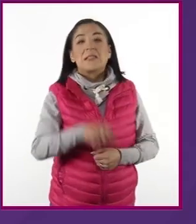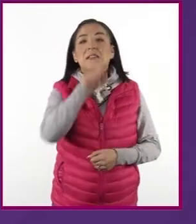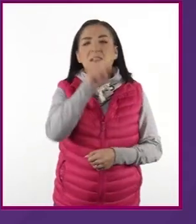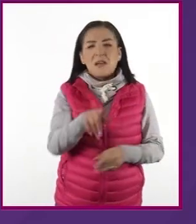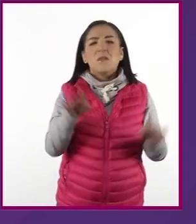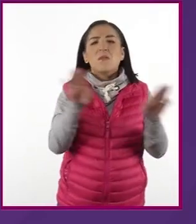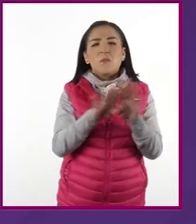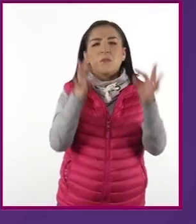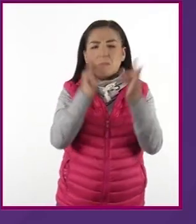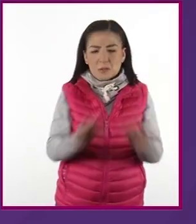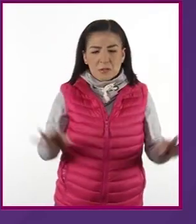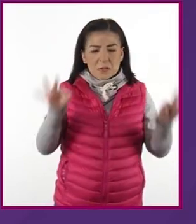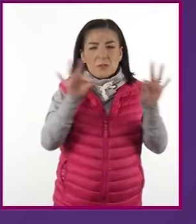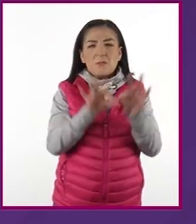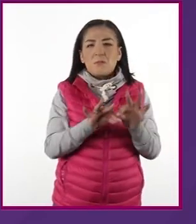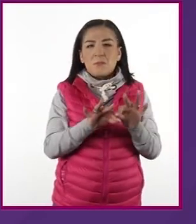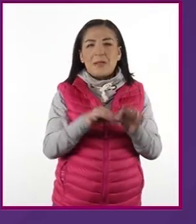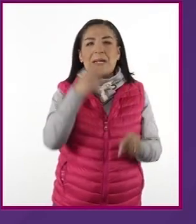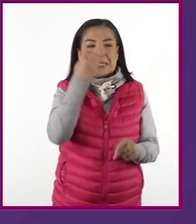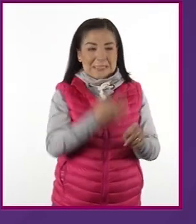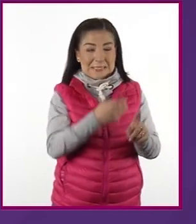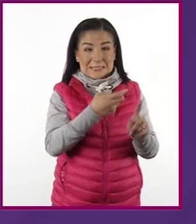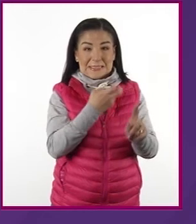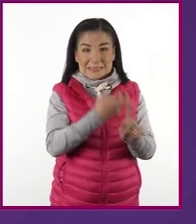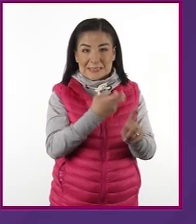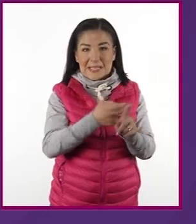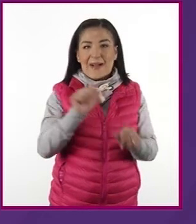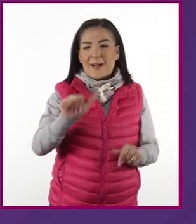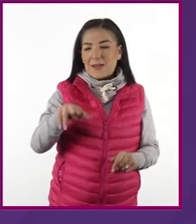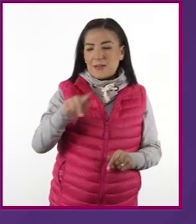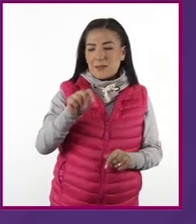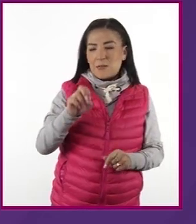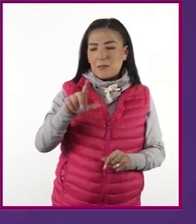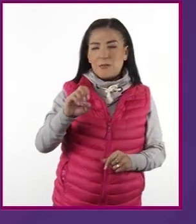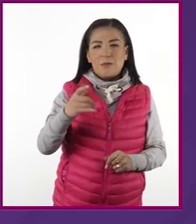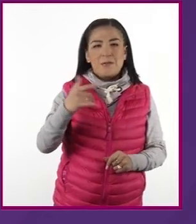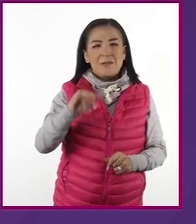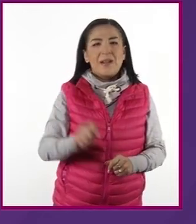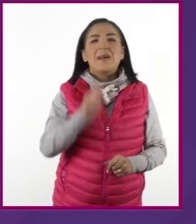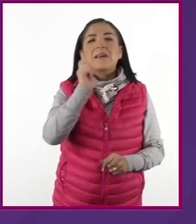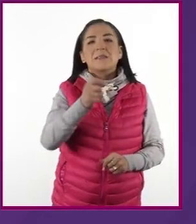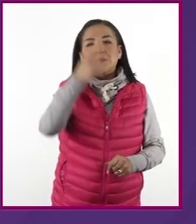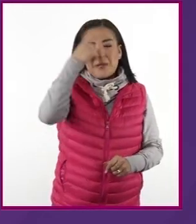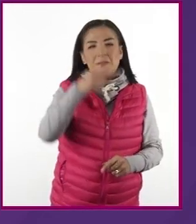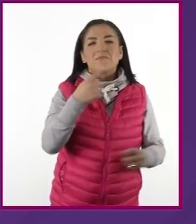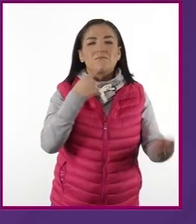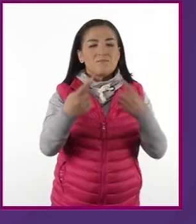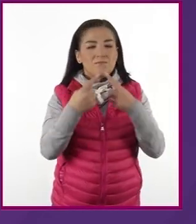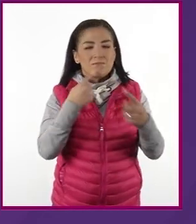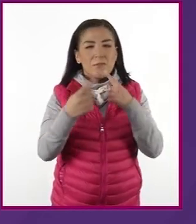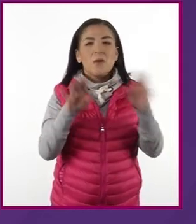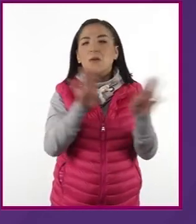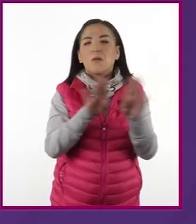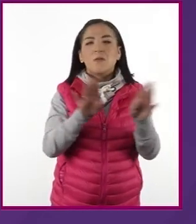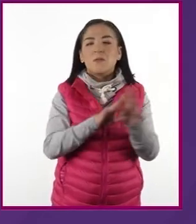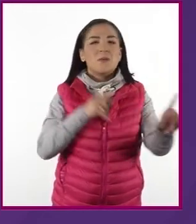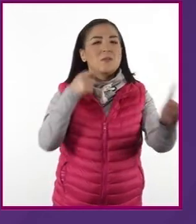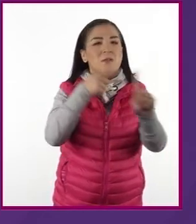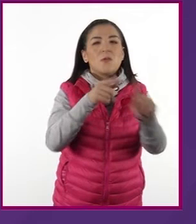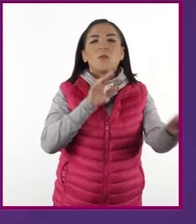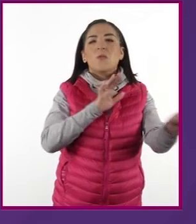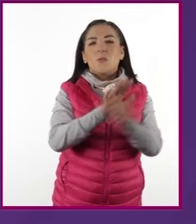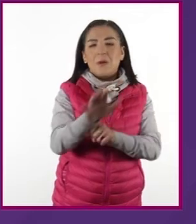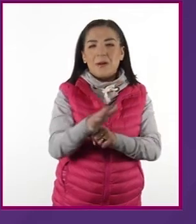de esta antología radica en la posibilidad de identificar entre una variedad de